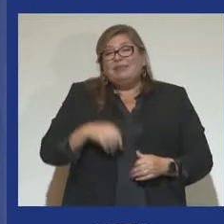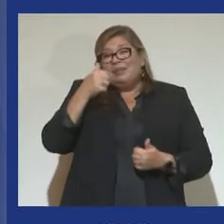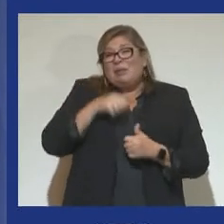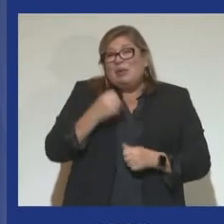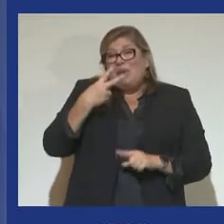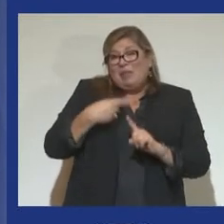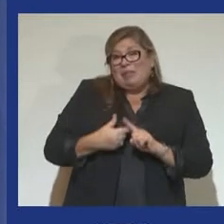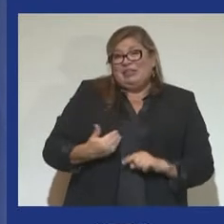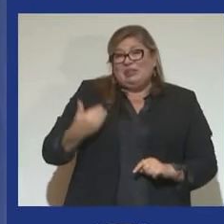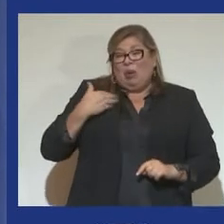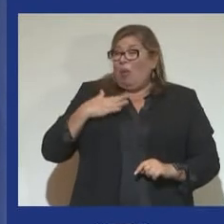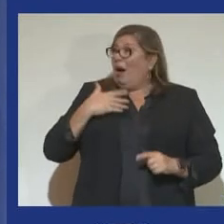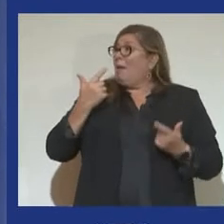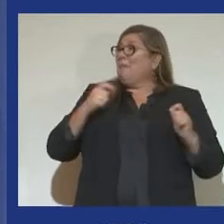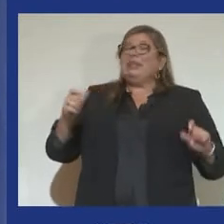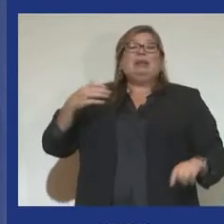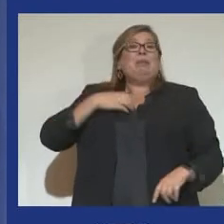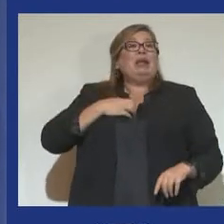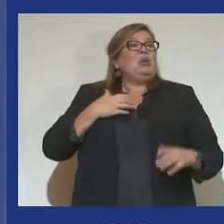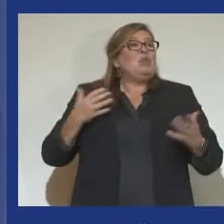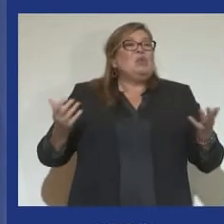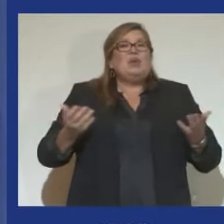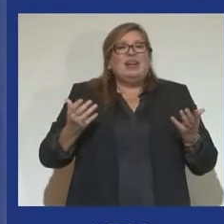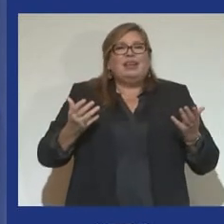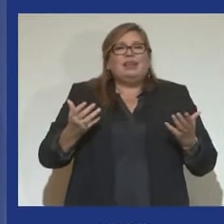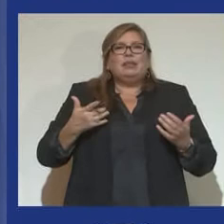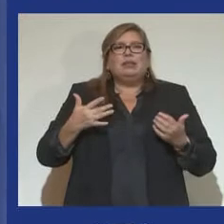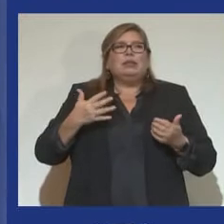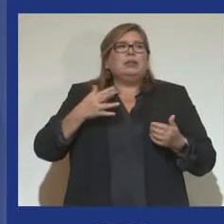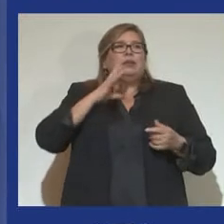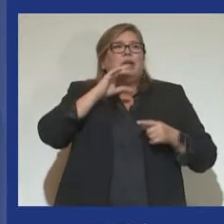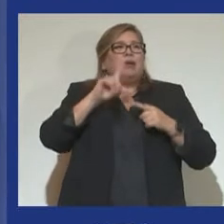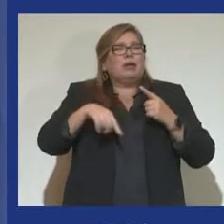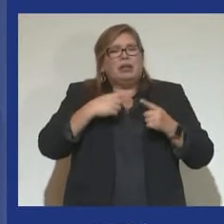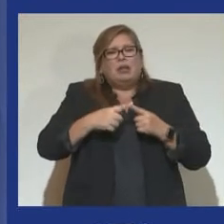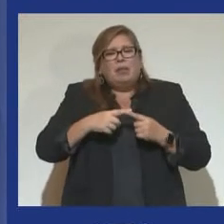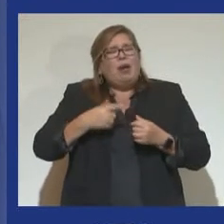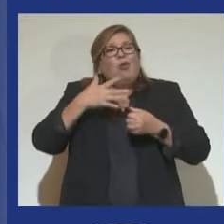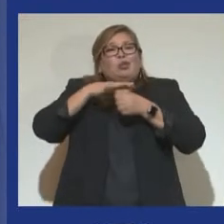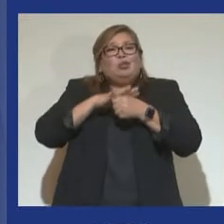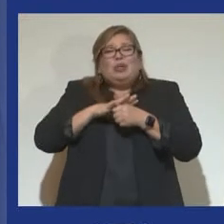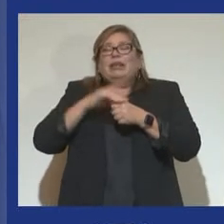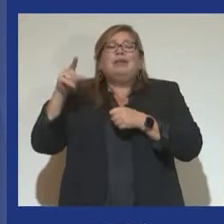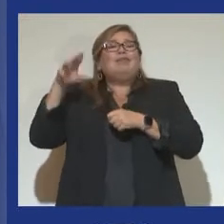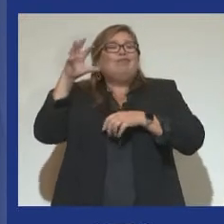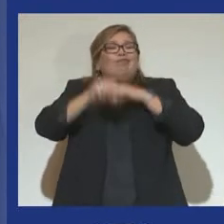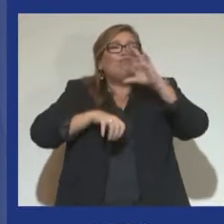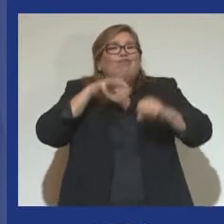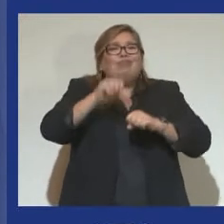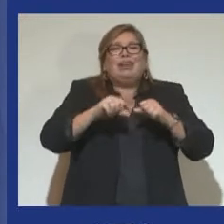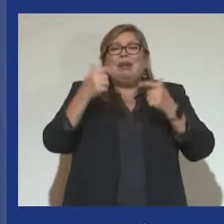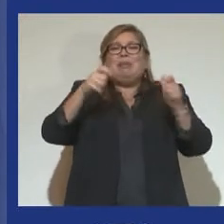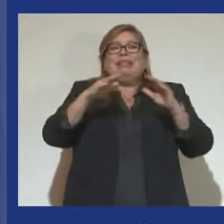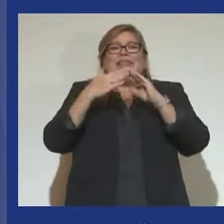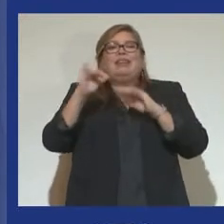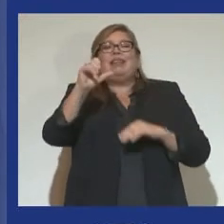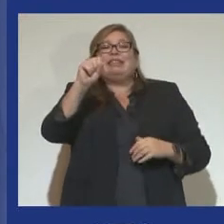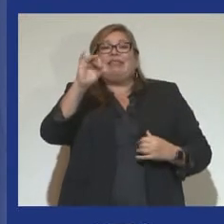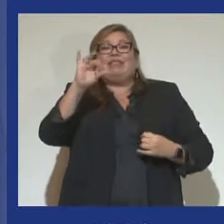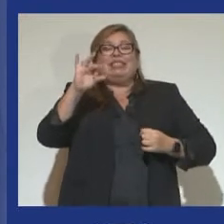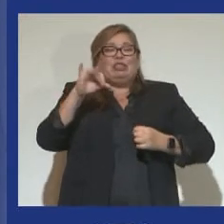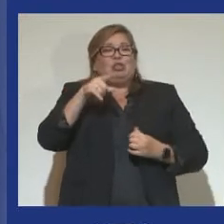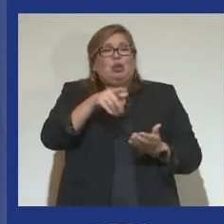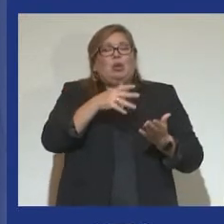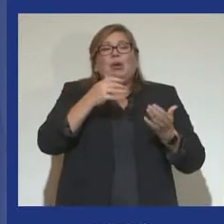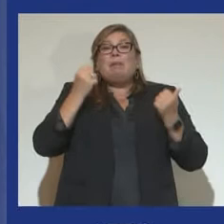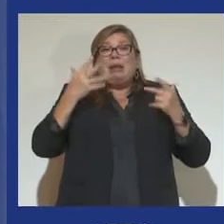meses en la queja más grande que teníamos del estado era el estrés que había ciudades como san francisco demasiada la